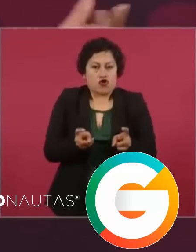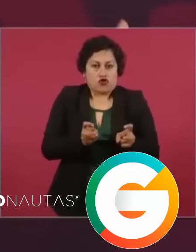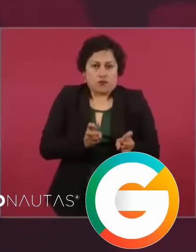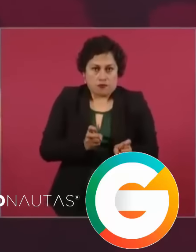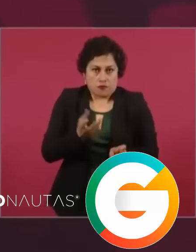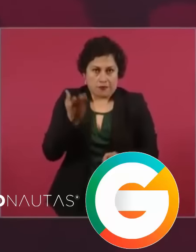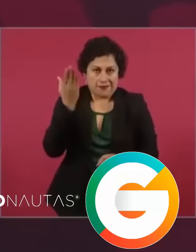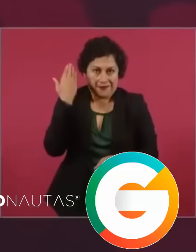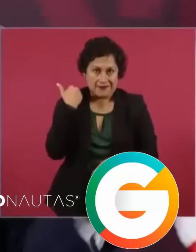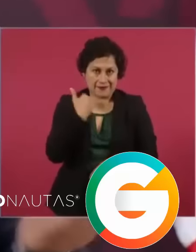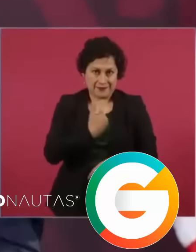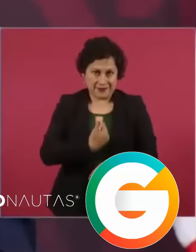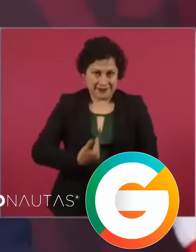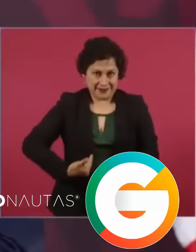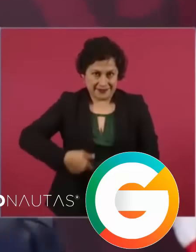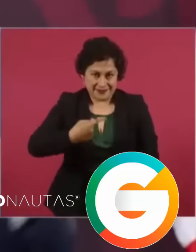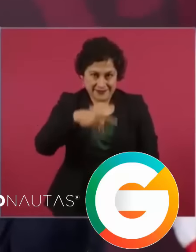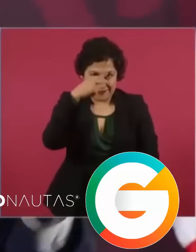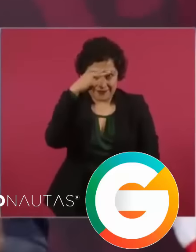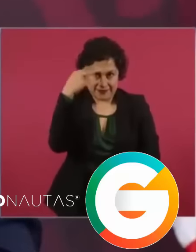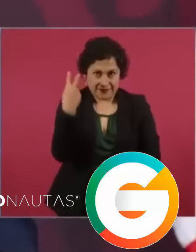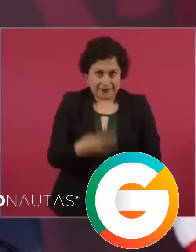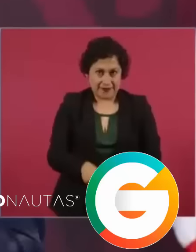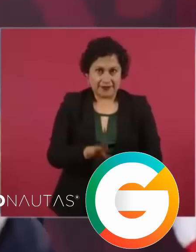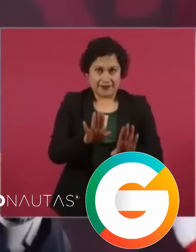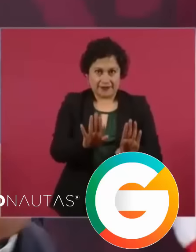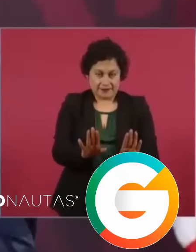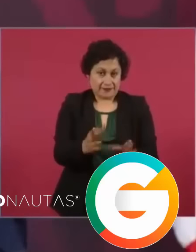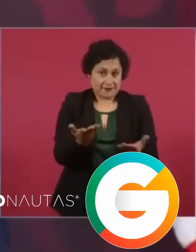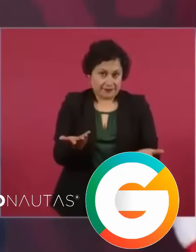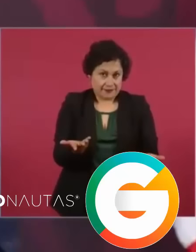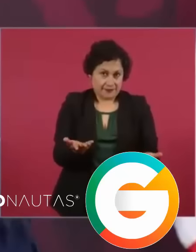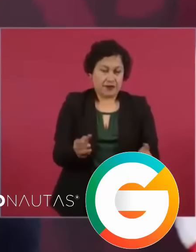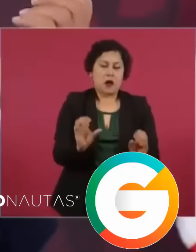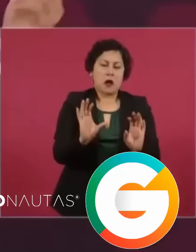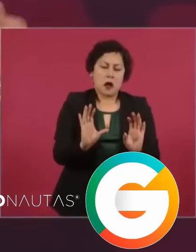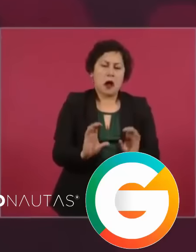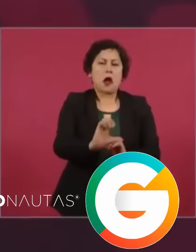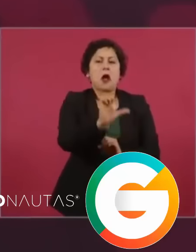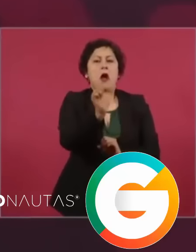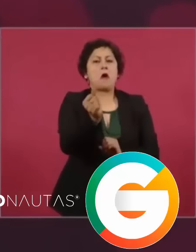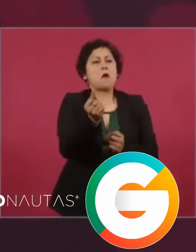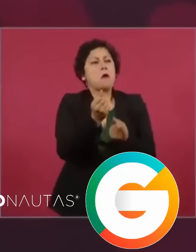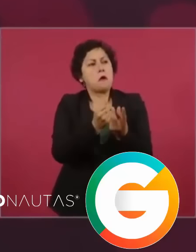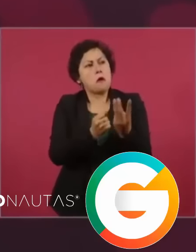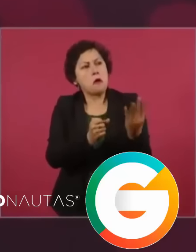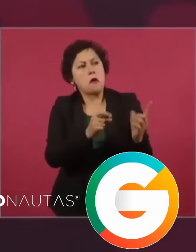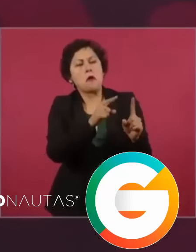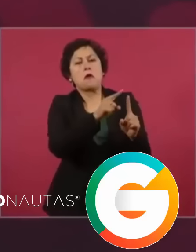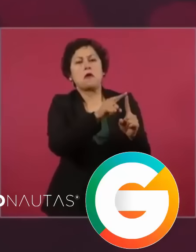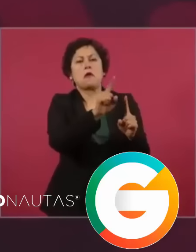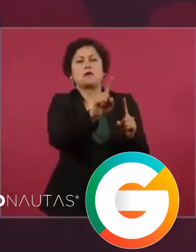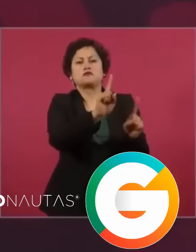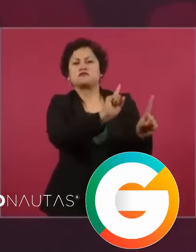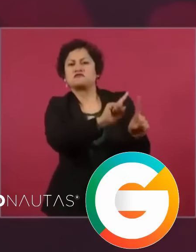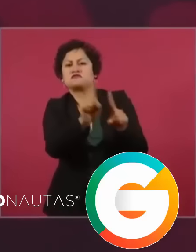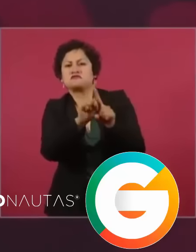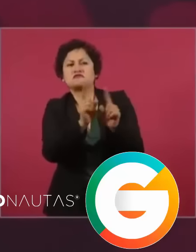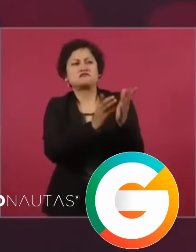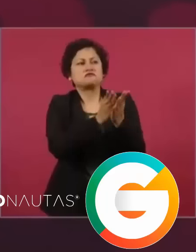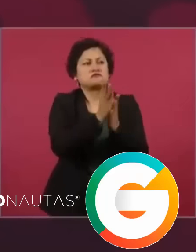imagínense Ciro y López Dóriga y Loret de Mola, y etcétera, etcétera, etcétera, ¿no?